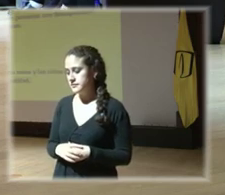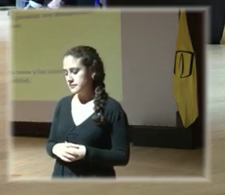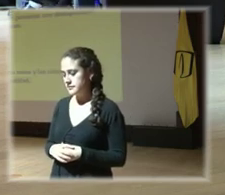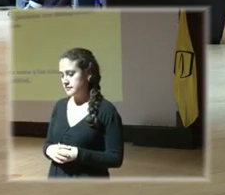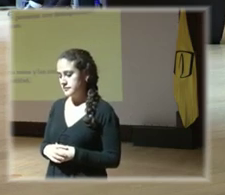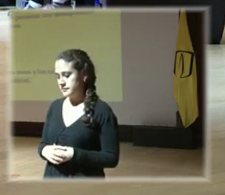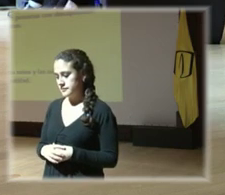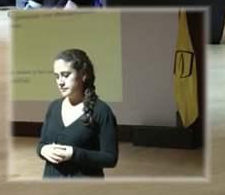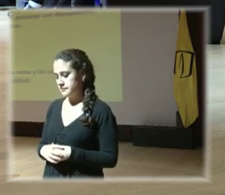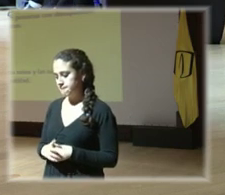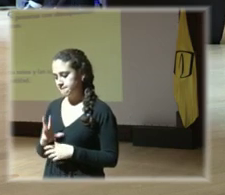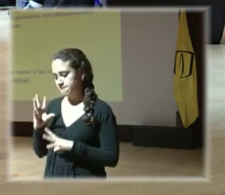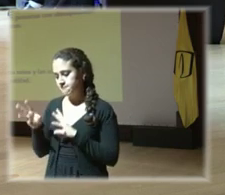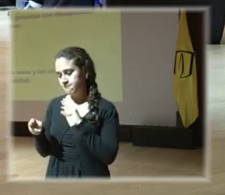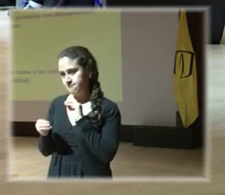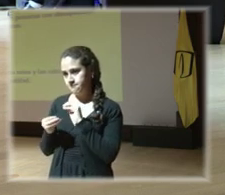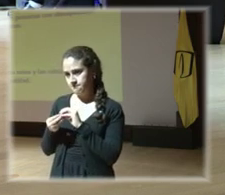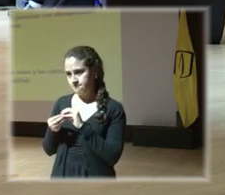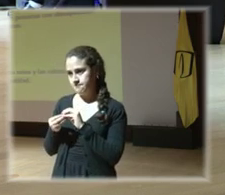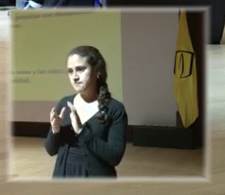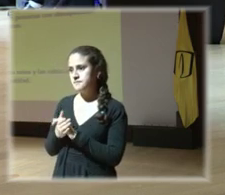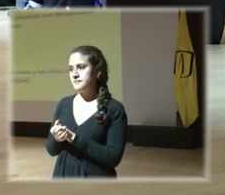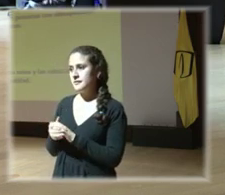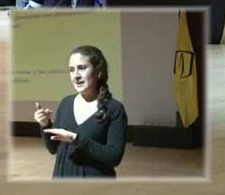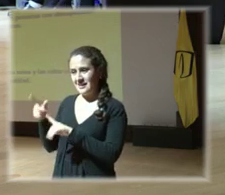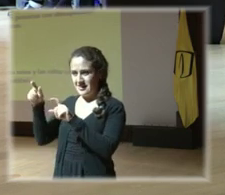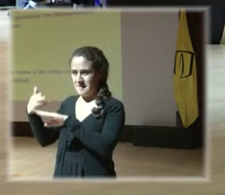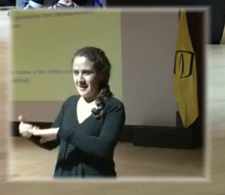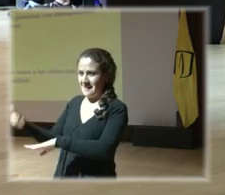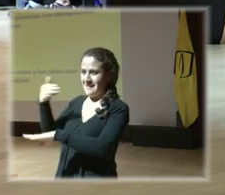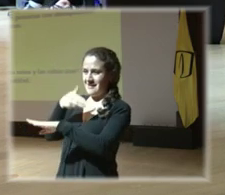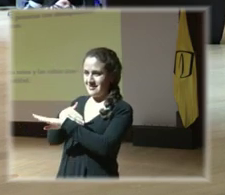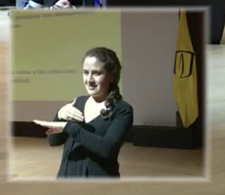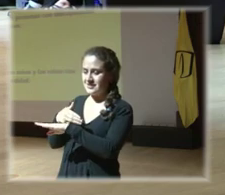Solamente iba a agregar algo al tema penal que estabas hablando antes.